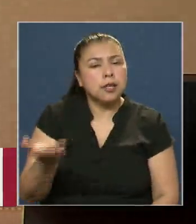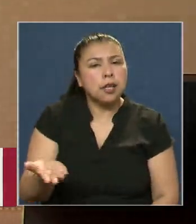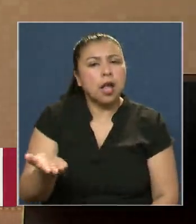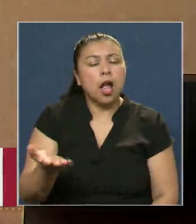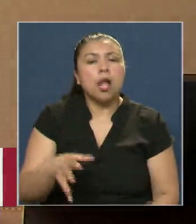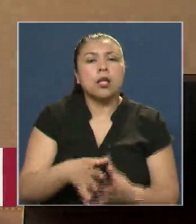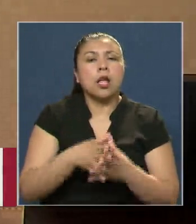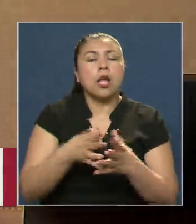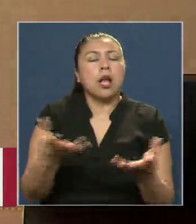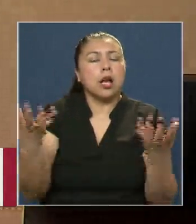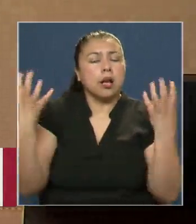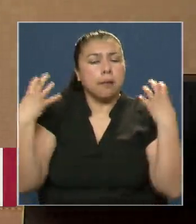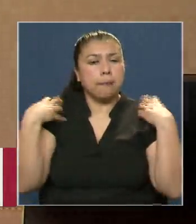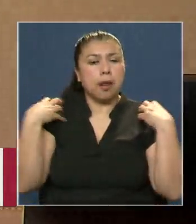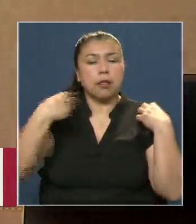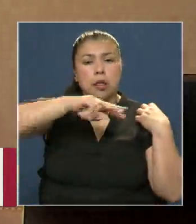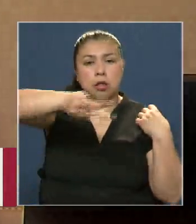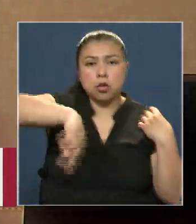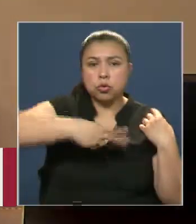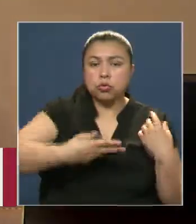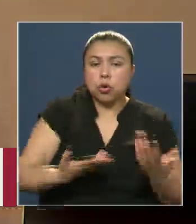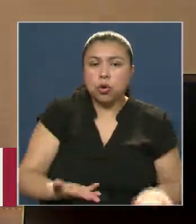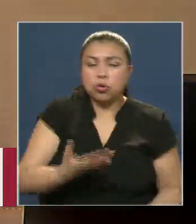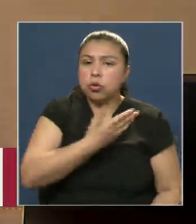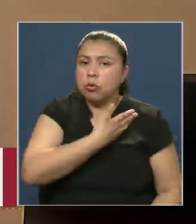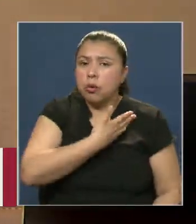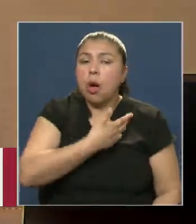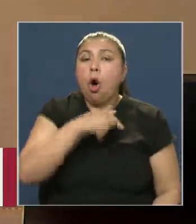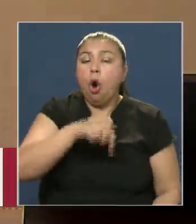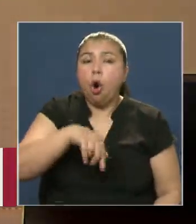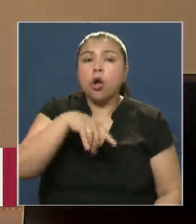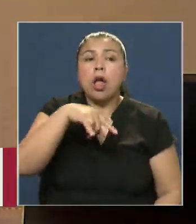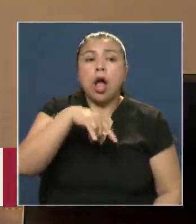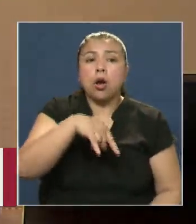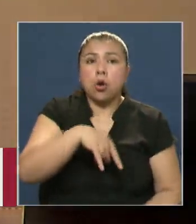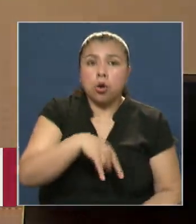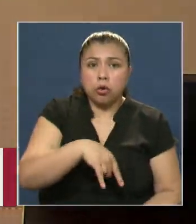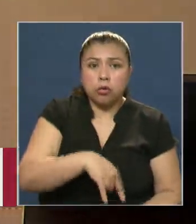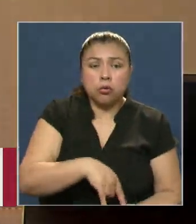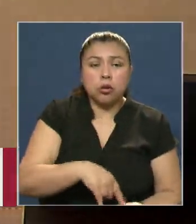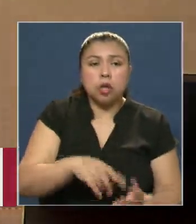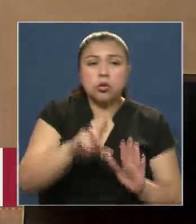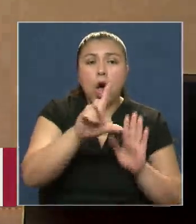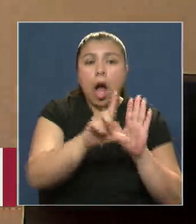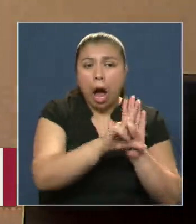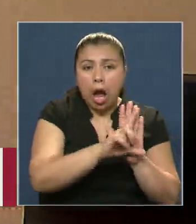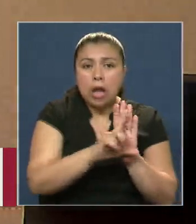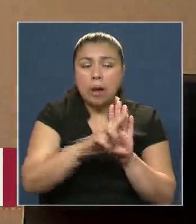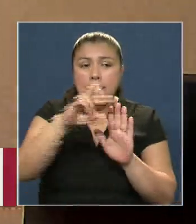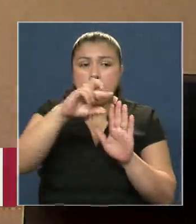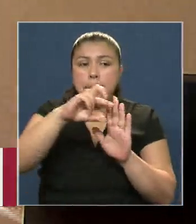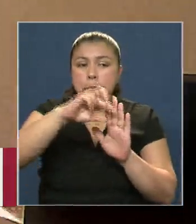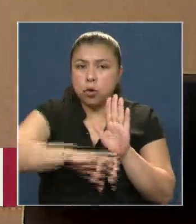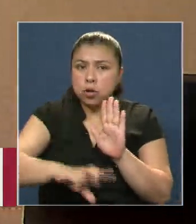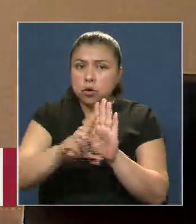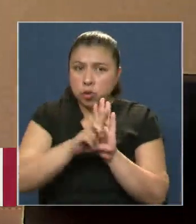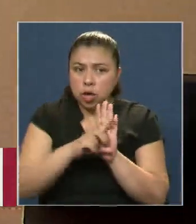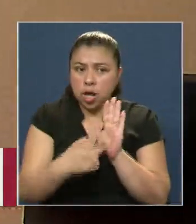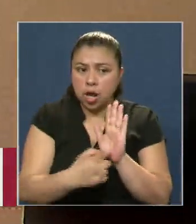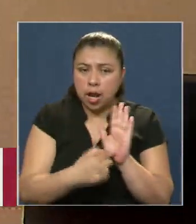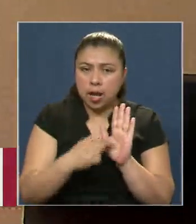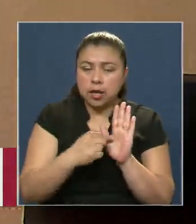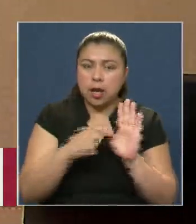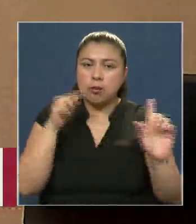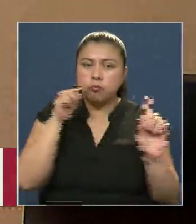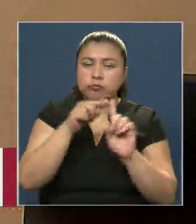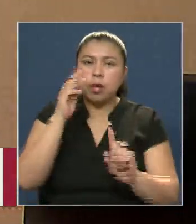gran parte de esa responsabilidad de nosotros, presidente. Hoy día tenemos en nuestro Congreso muchas leyes que van, proyectos de ley que van en directo